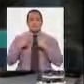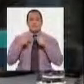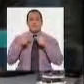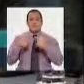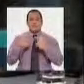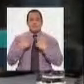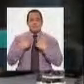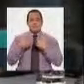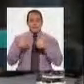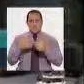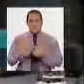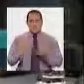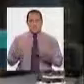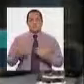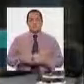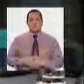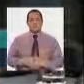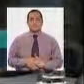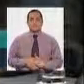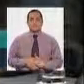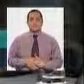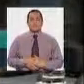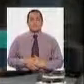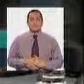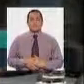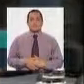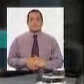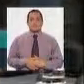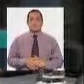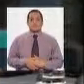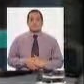a tomar en ese caso.